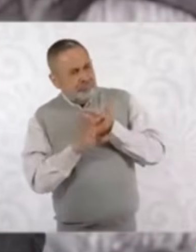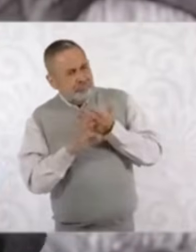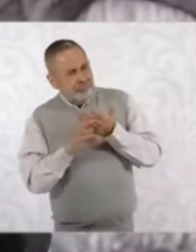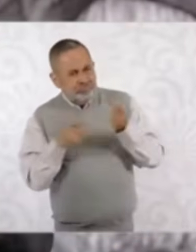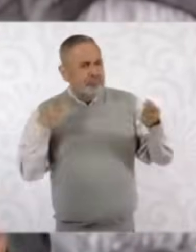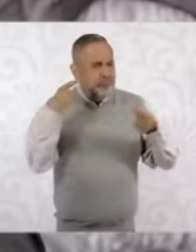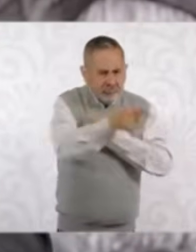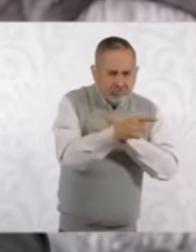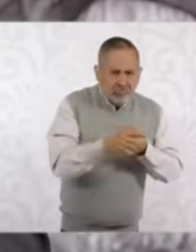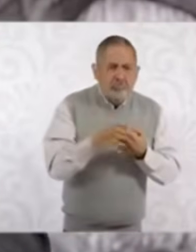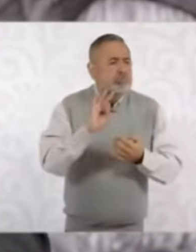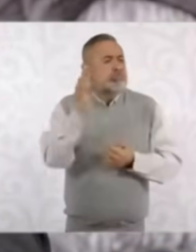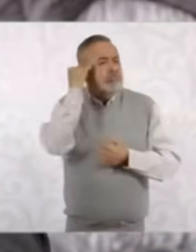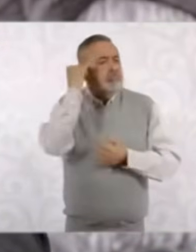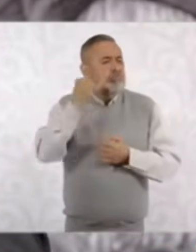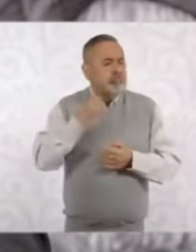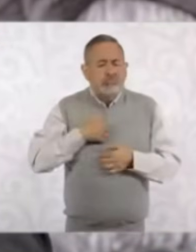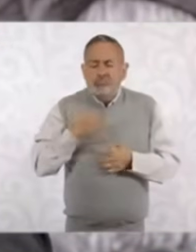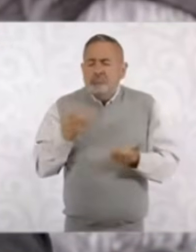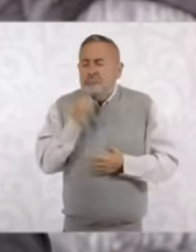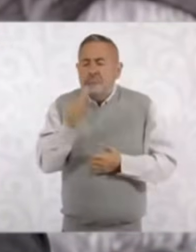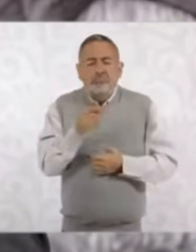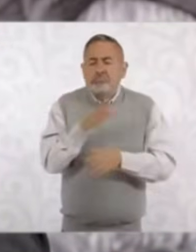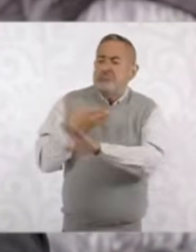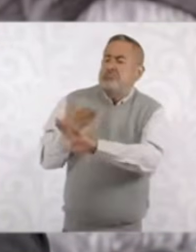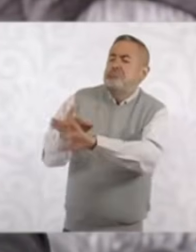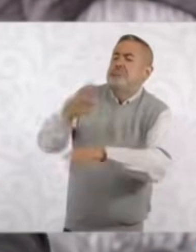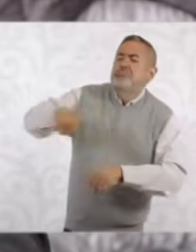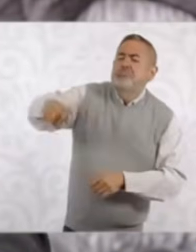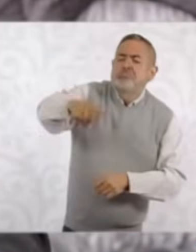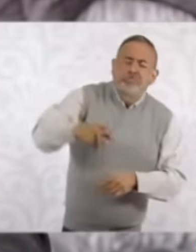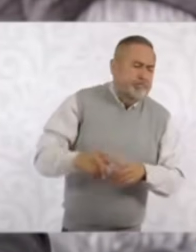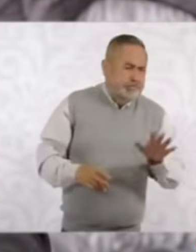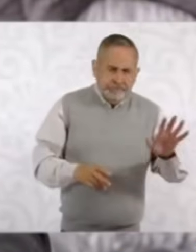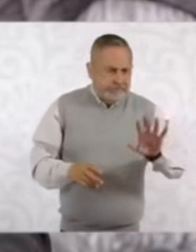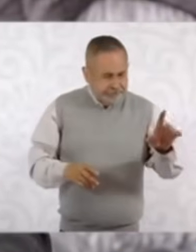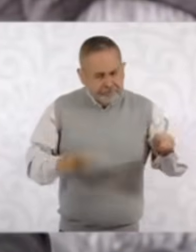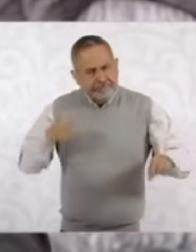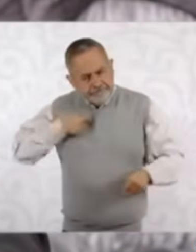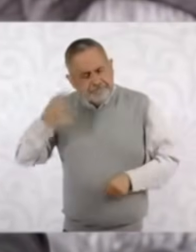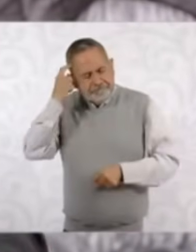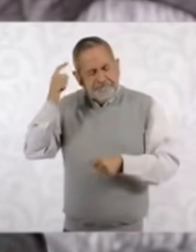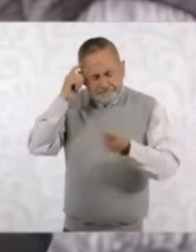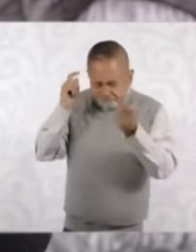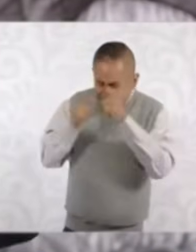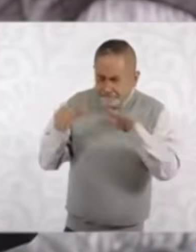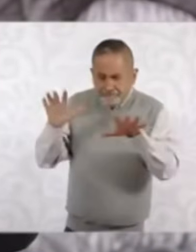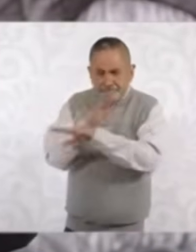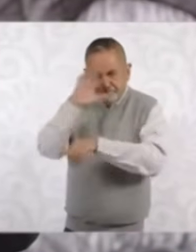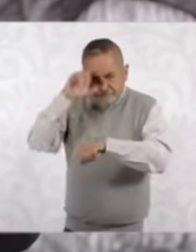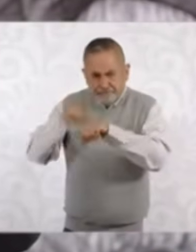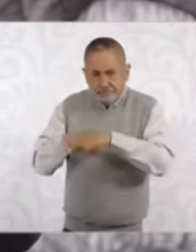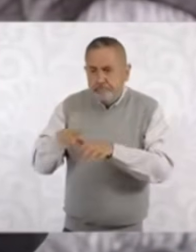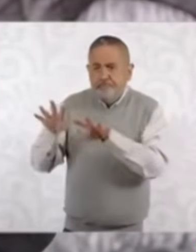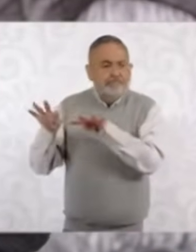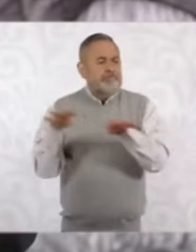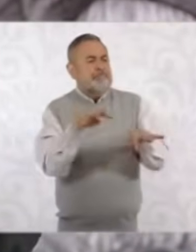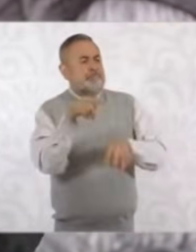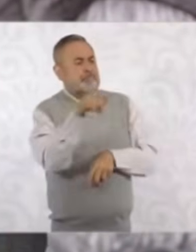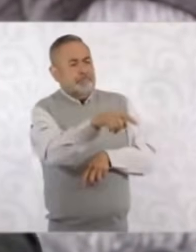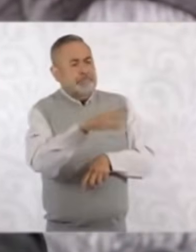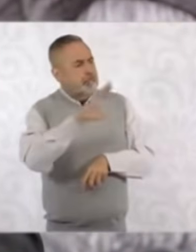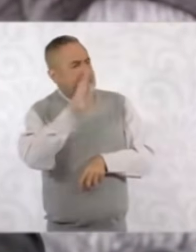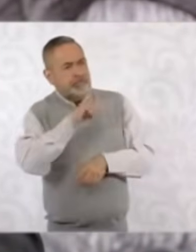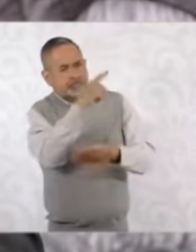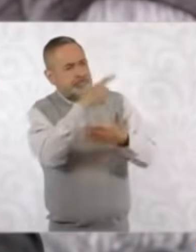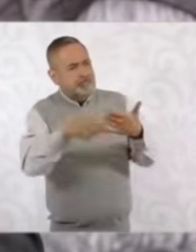qué les tocaba a otras mujeres. Entonces creo que lo más importante también para el cambio cultural es que se sancione socialmente cualquier